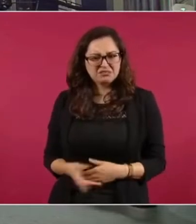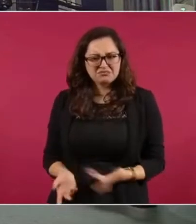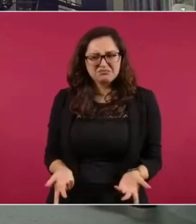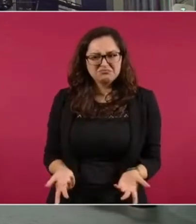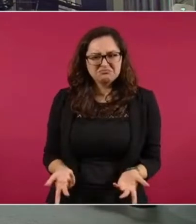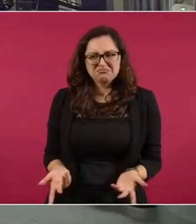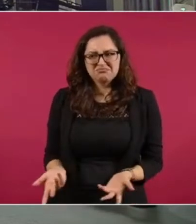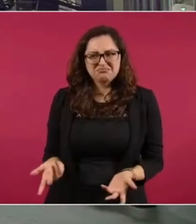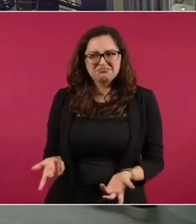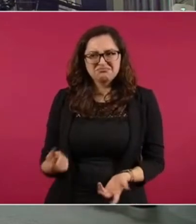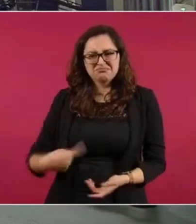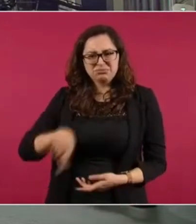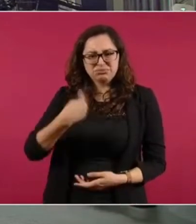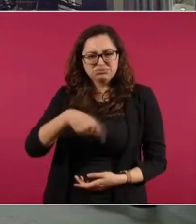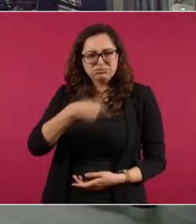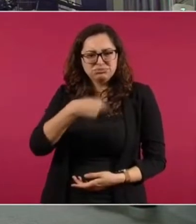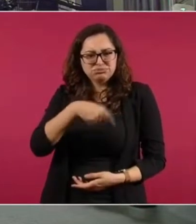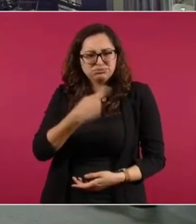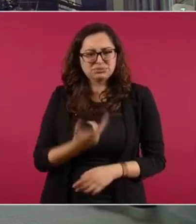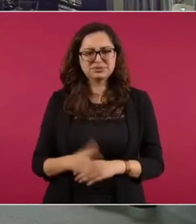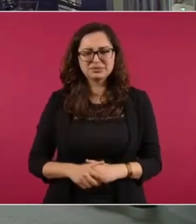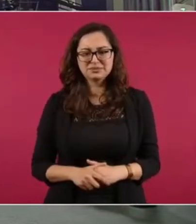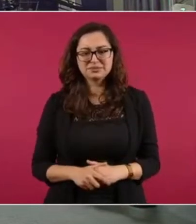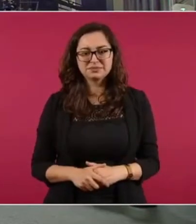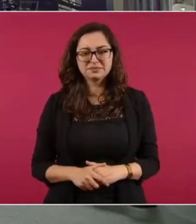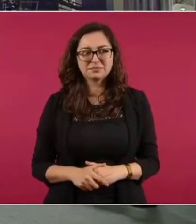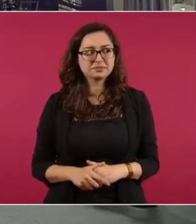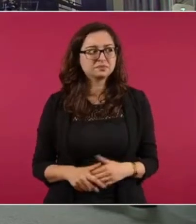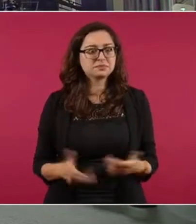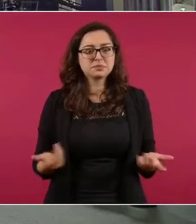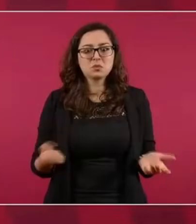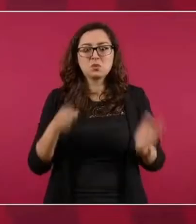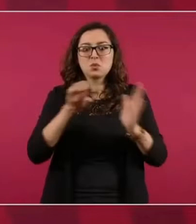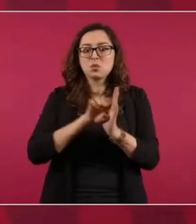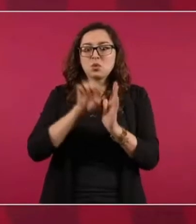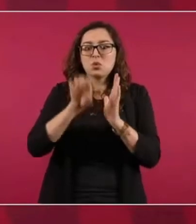espiar? Es como si espiáramos